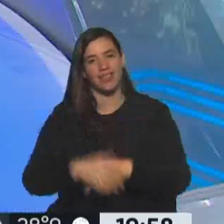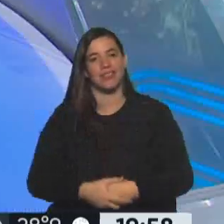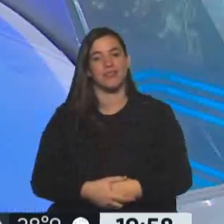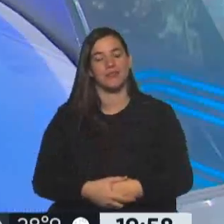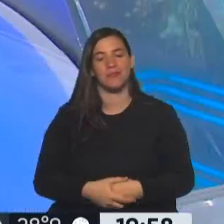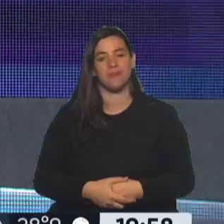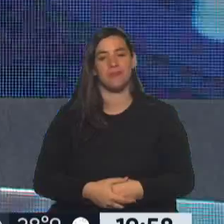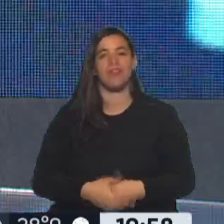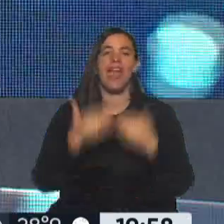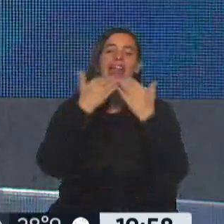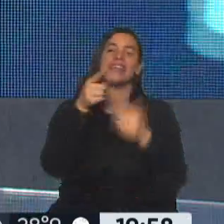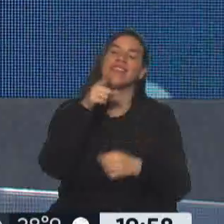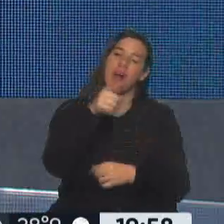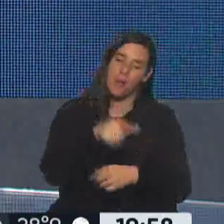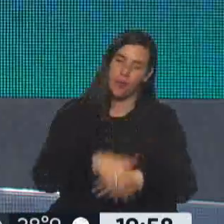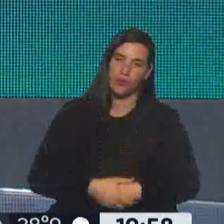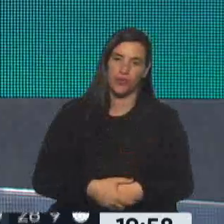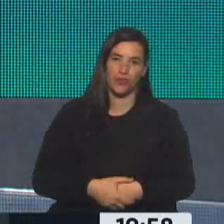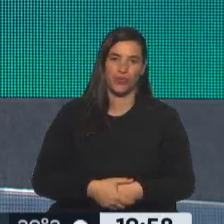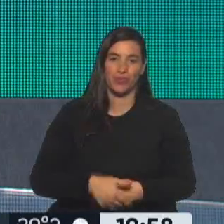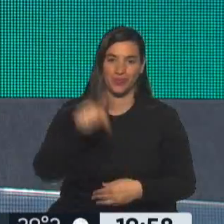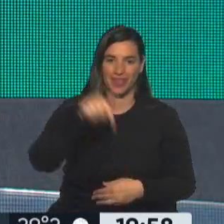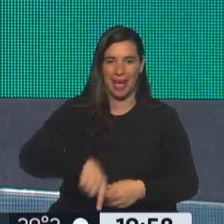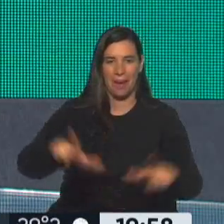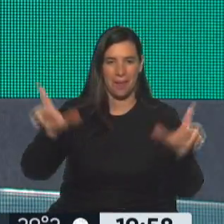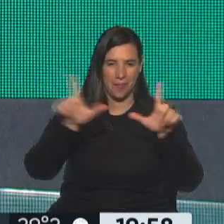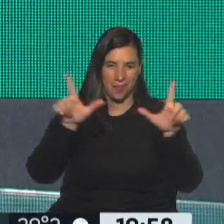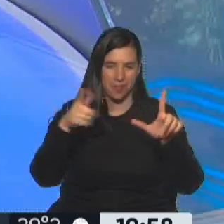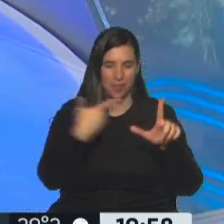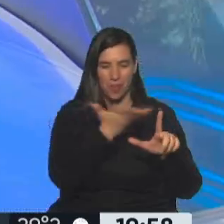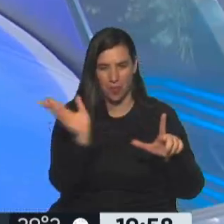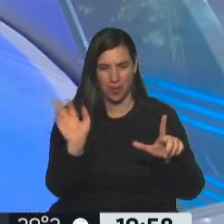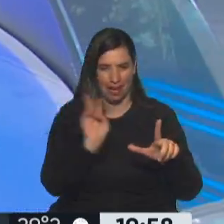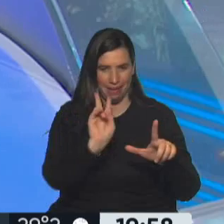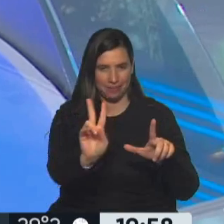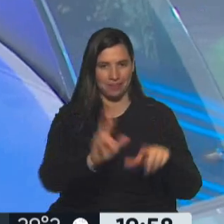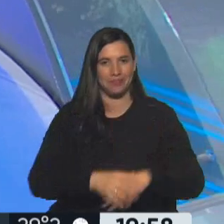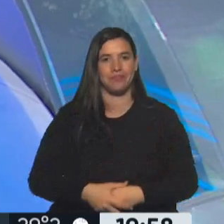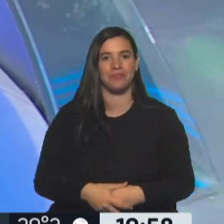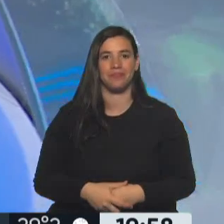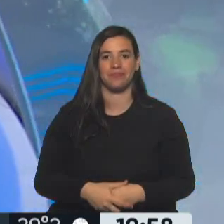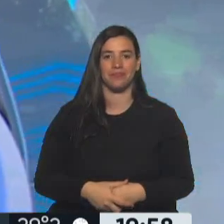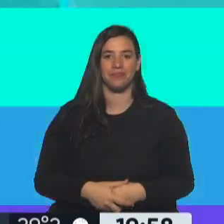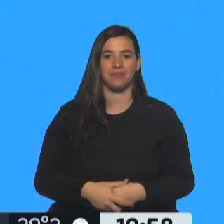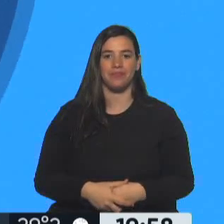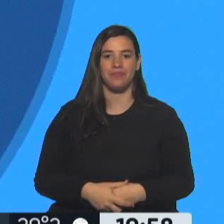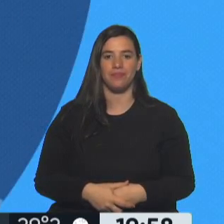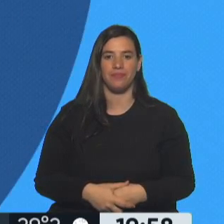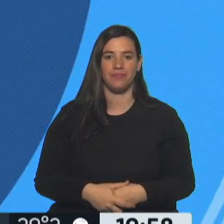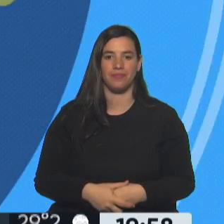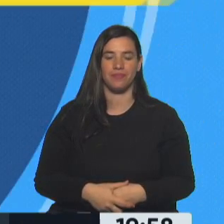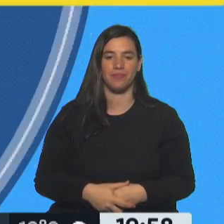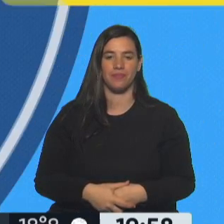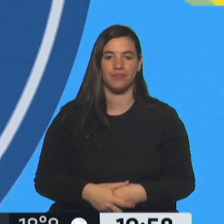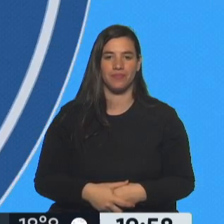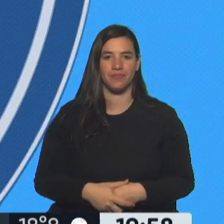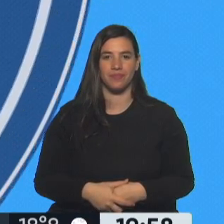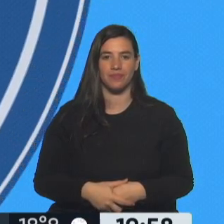un puente en esta etapa. Pero fundamentalmente creo que la Argentina logró torcer el brazo al fondo en una